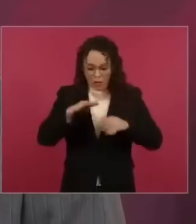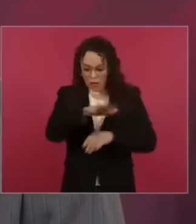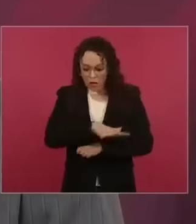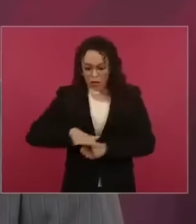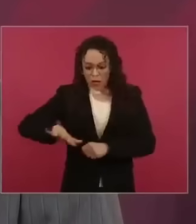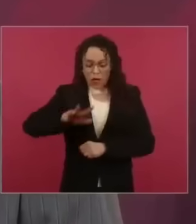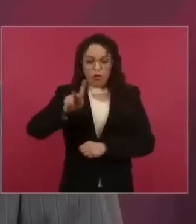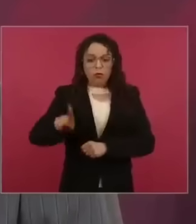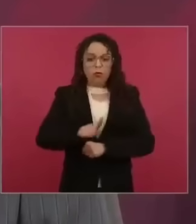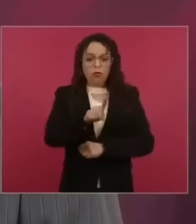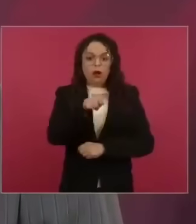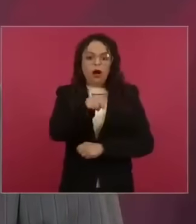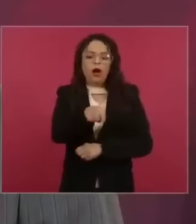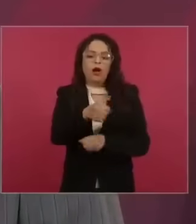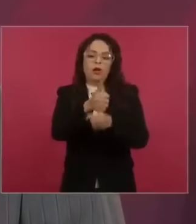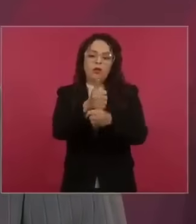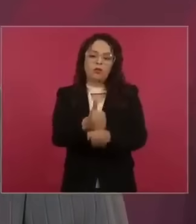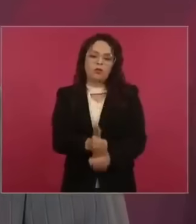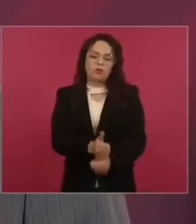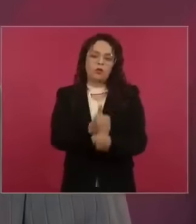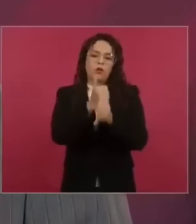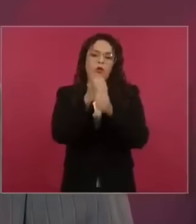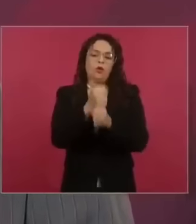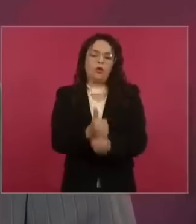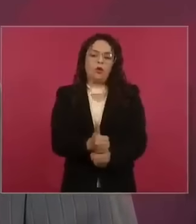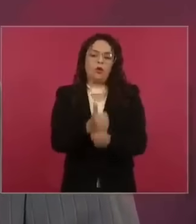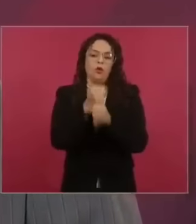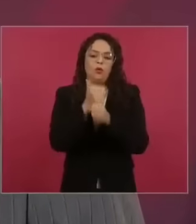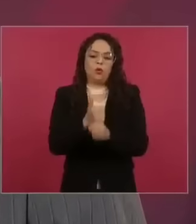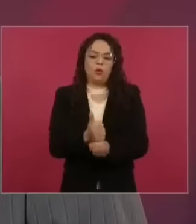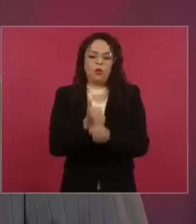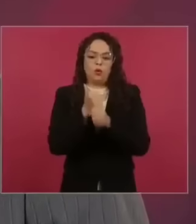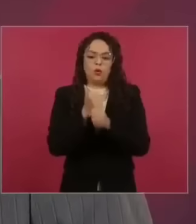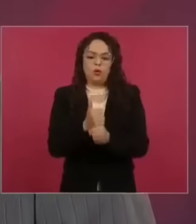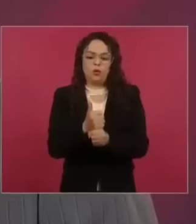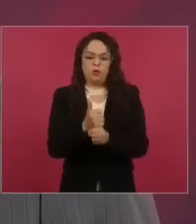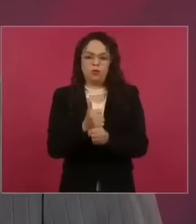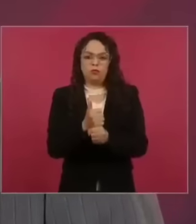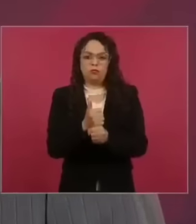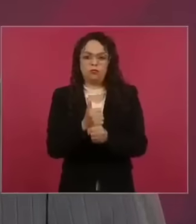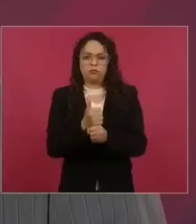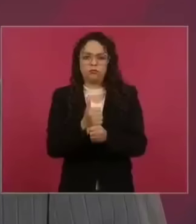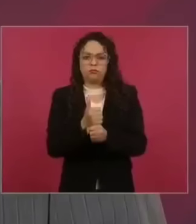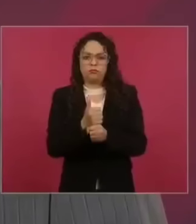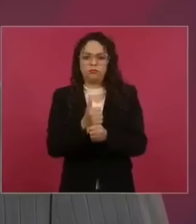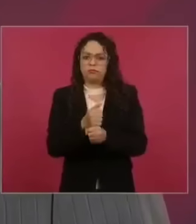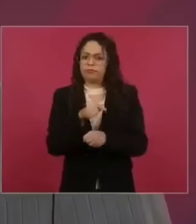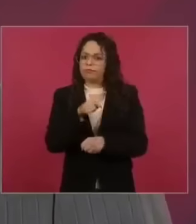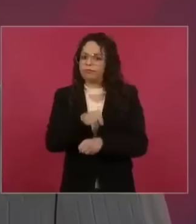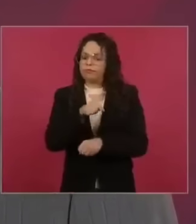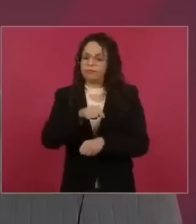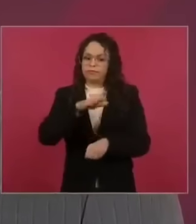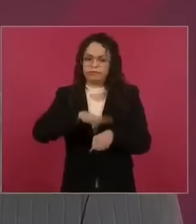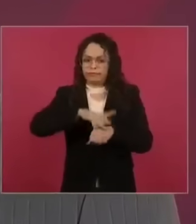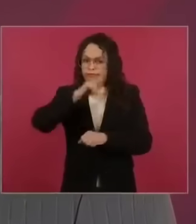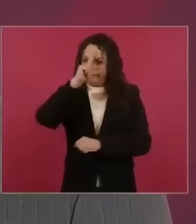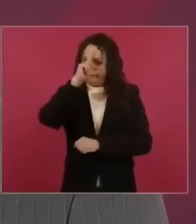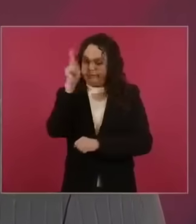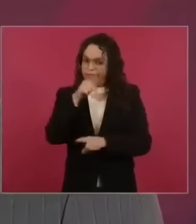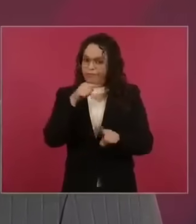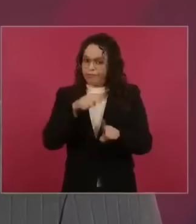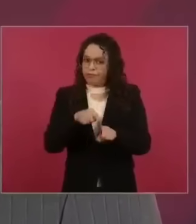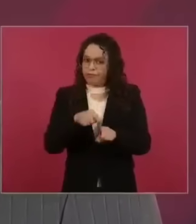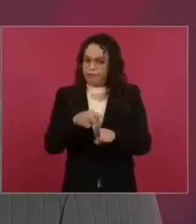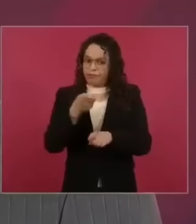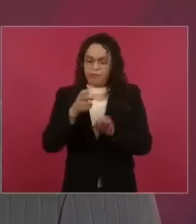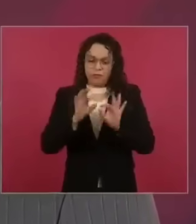y la pregunta es para los somos adultos los que ya hemos ya hemos vivido algunos sexenios no tanto a los jóvenes sino a los que